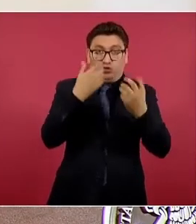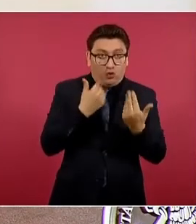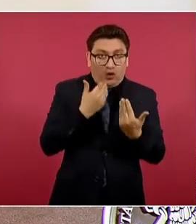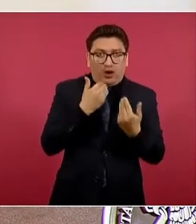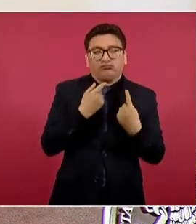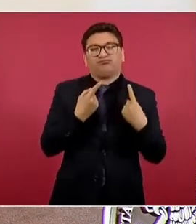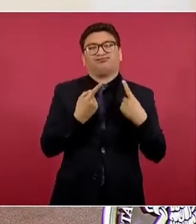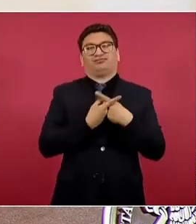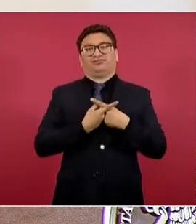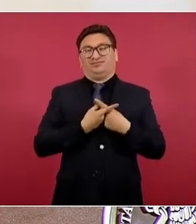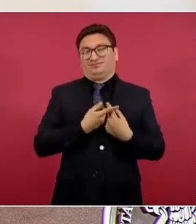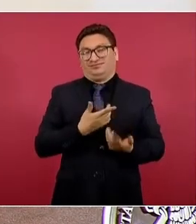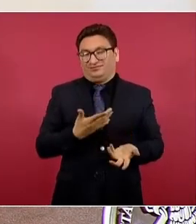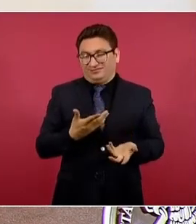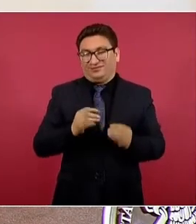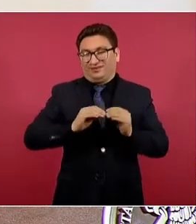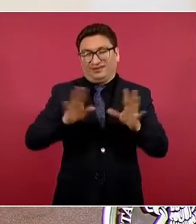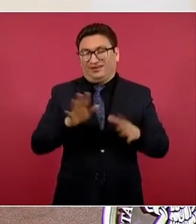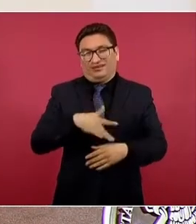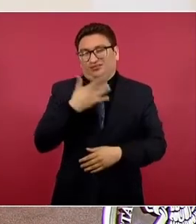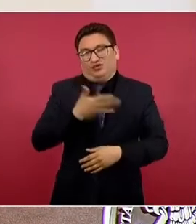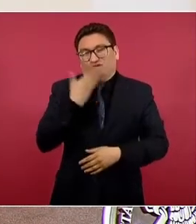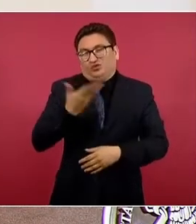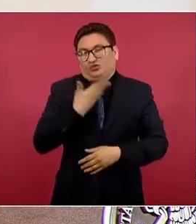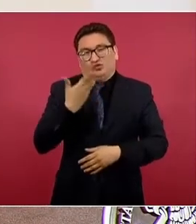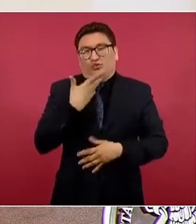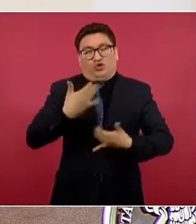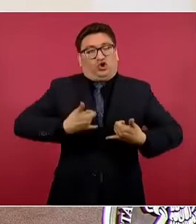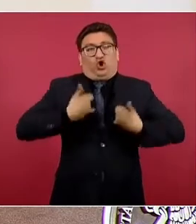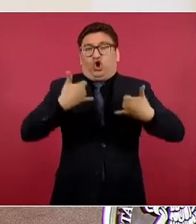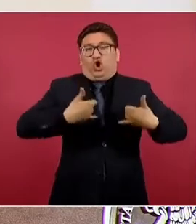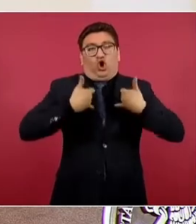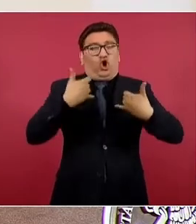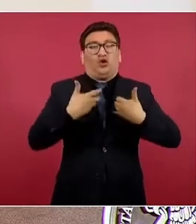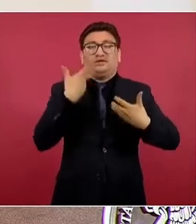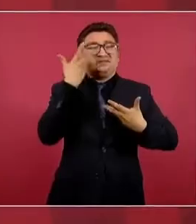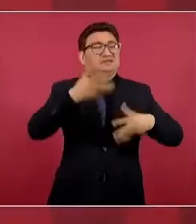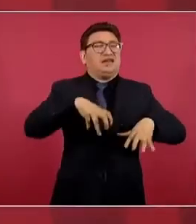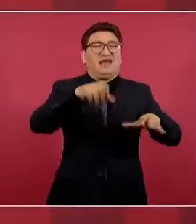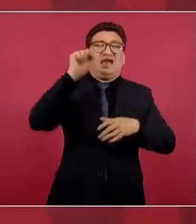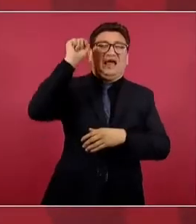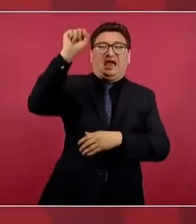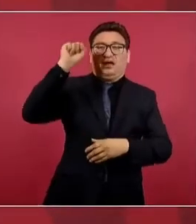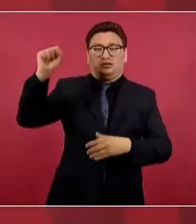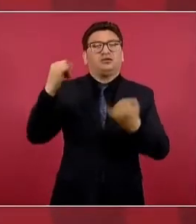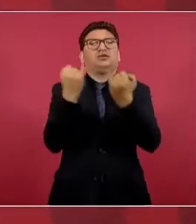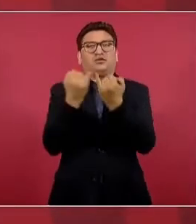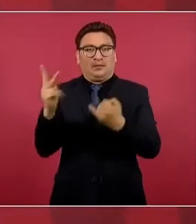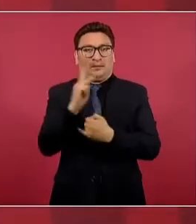hasta biológica, y también muchos maestros, muchos académicos